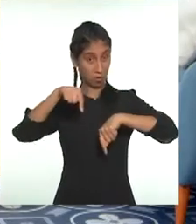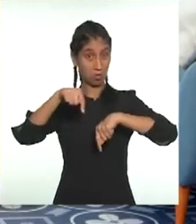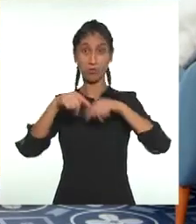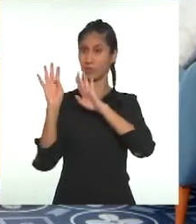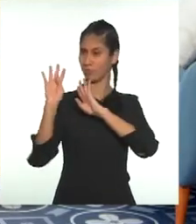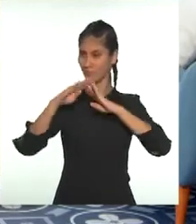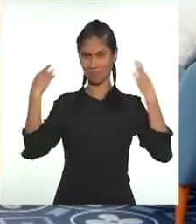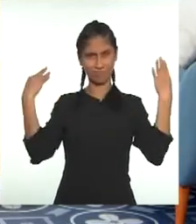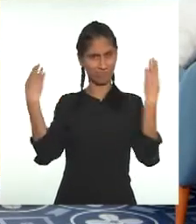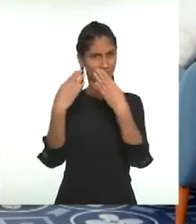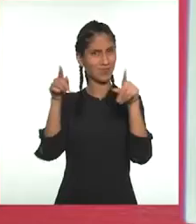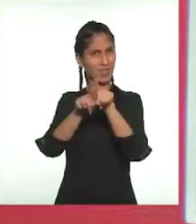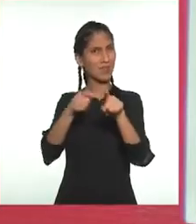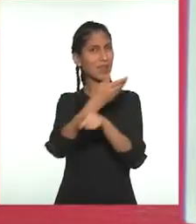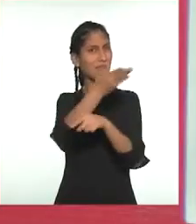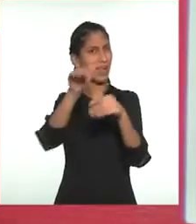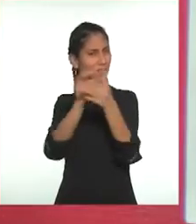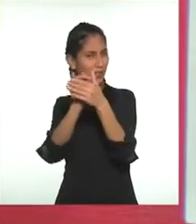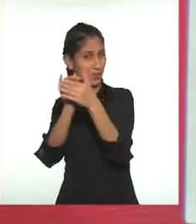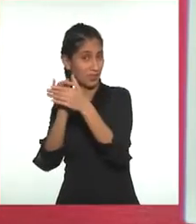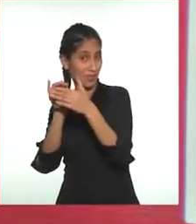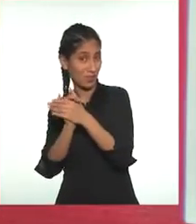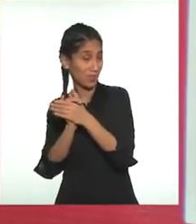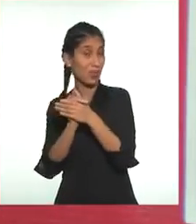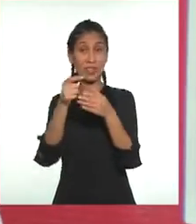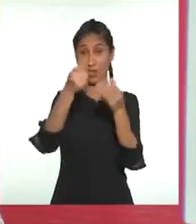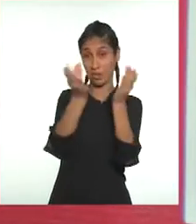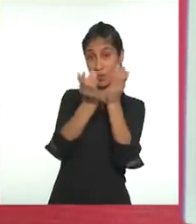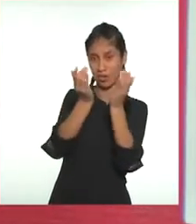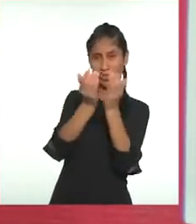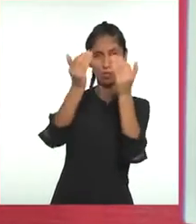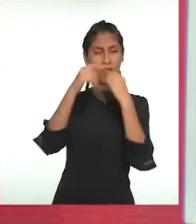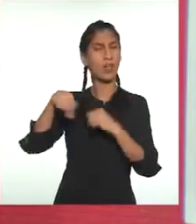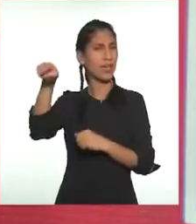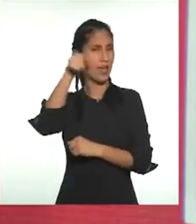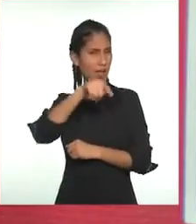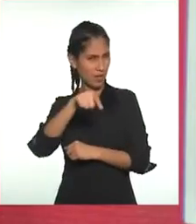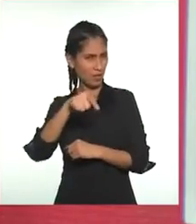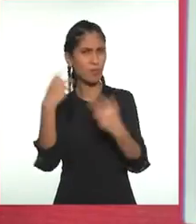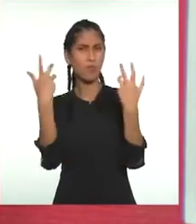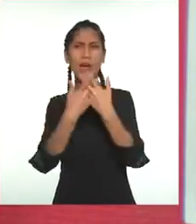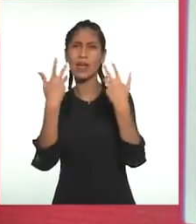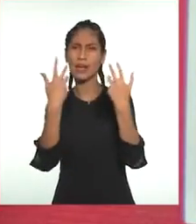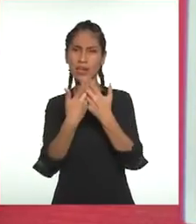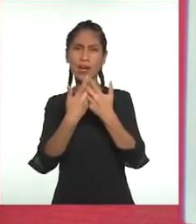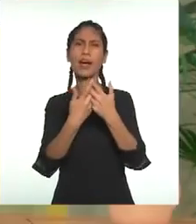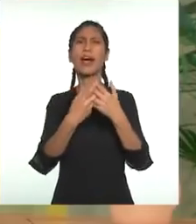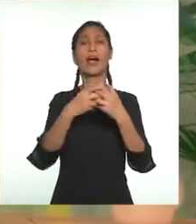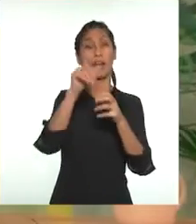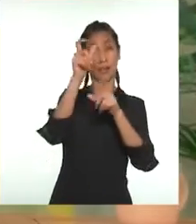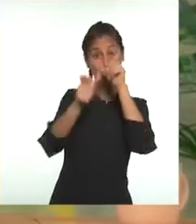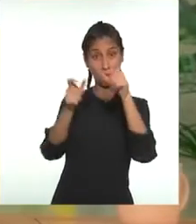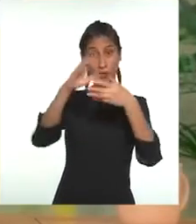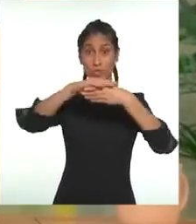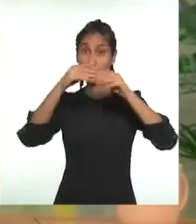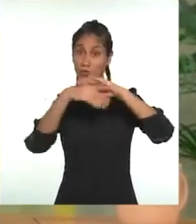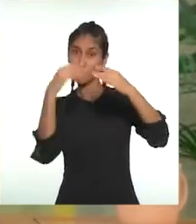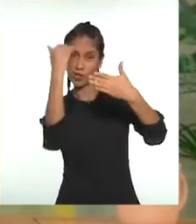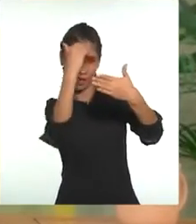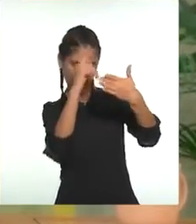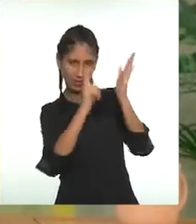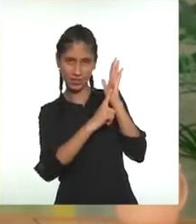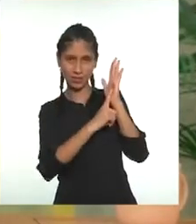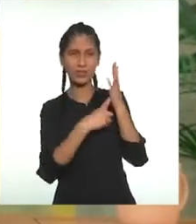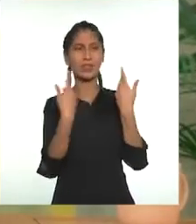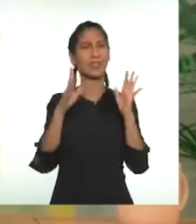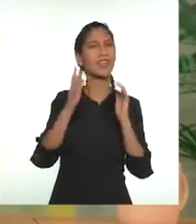nuestras compañeras y compañeros. Ellas y ellos serán los personajes de nuestra narrativa visual. Brigitte, creo que ya